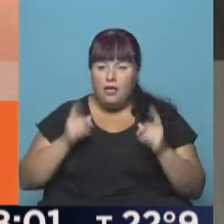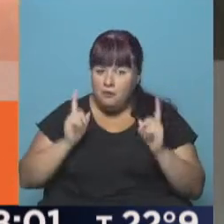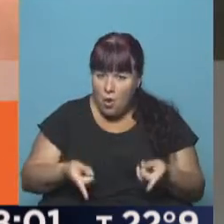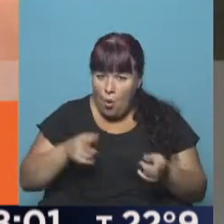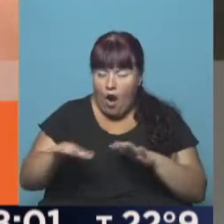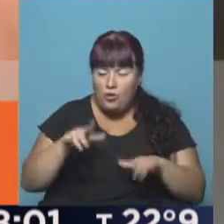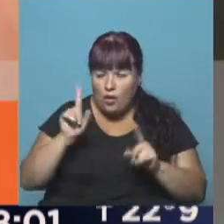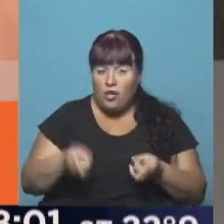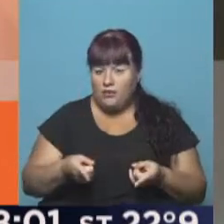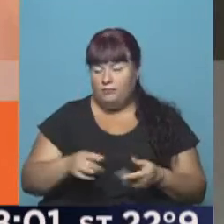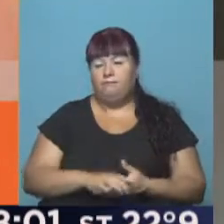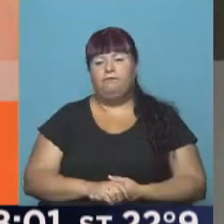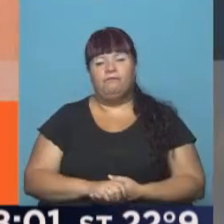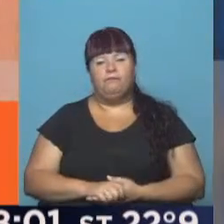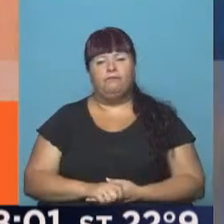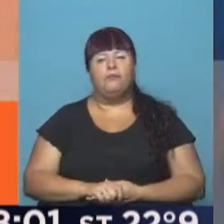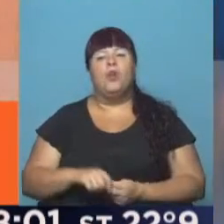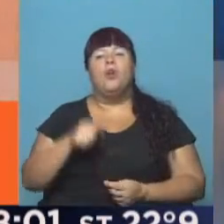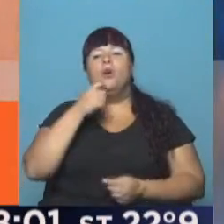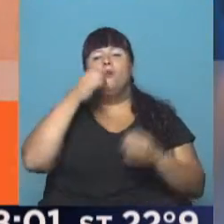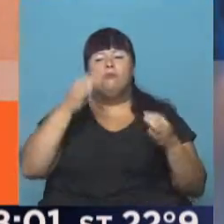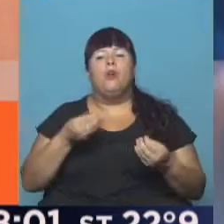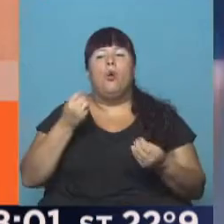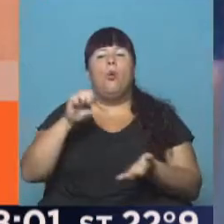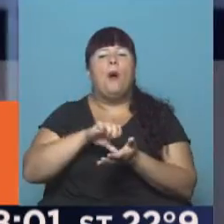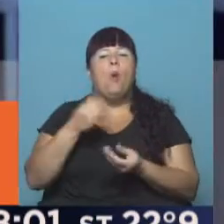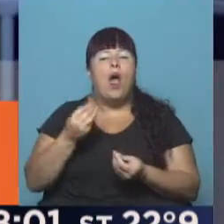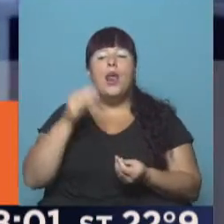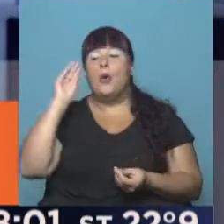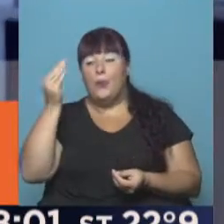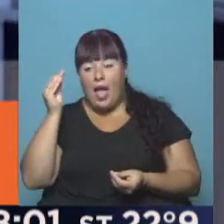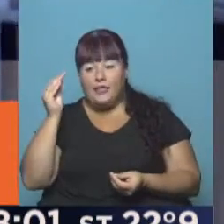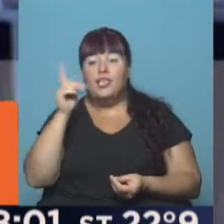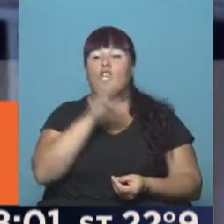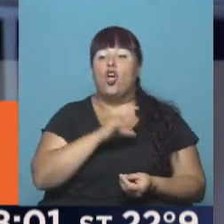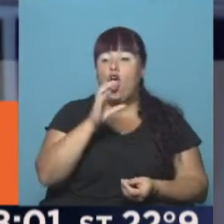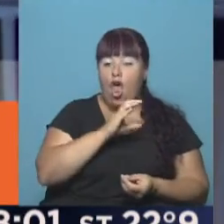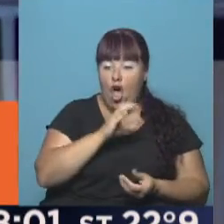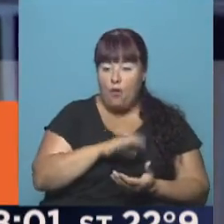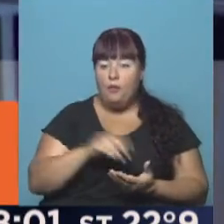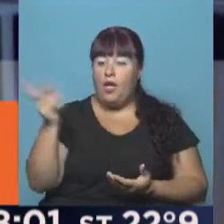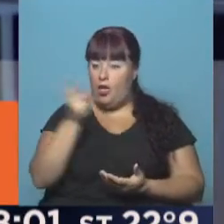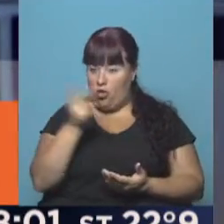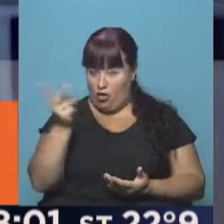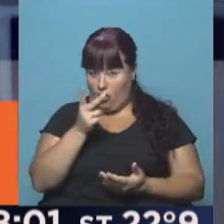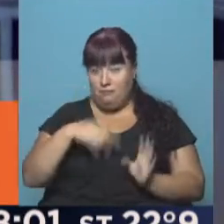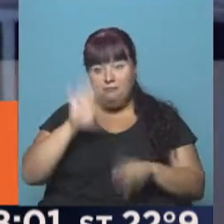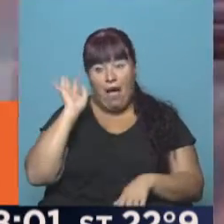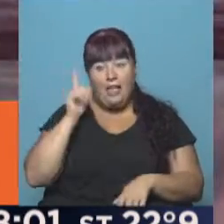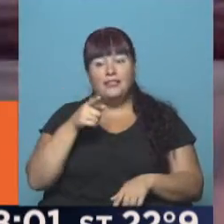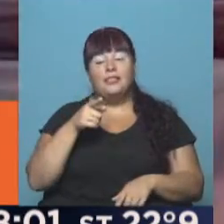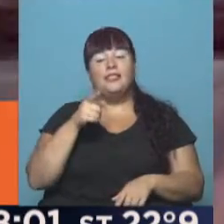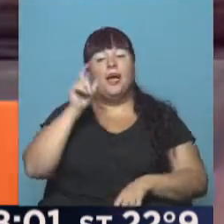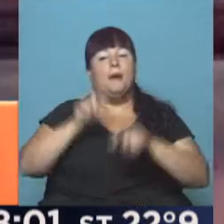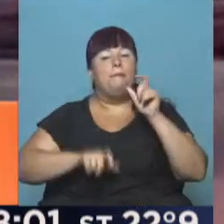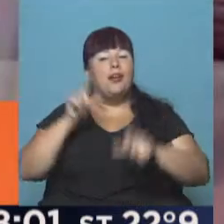estas situaciones fuera de los... en casos concretos, ¿en qué países? En Brasil y Colombia, sobre todo la gente